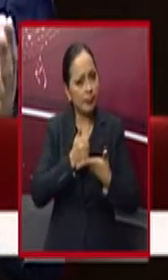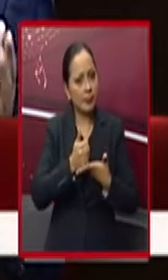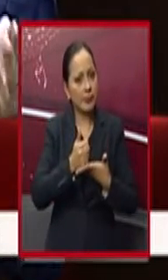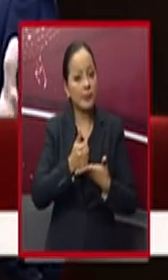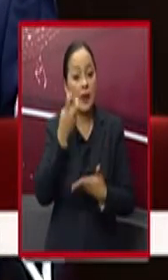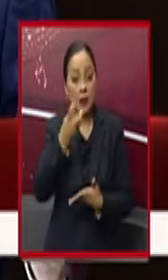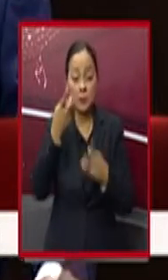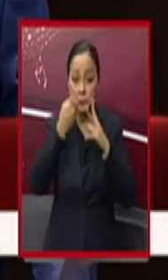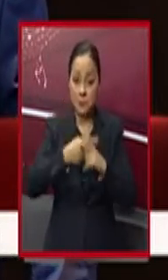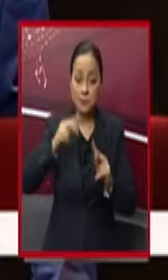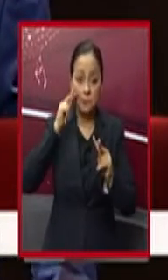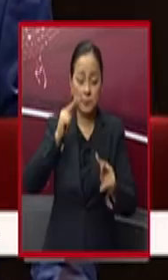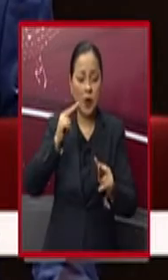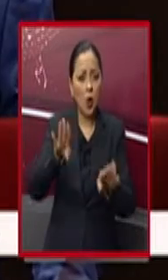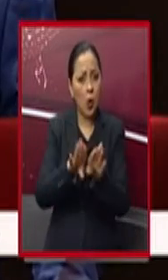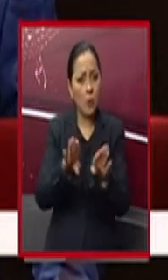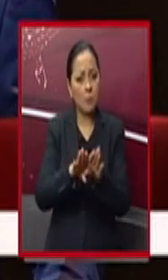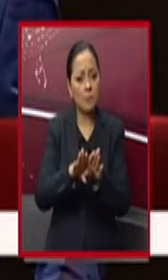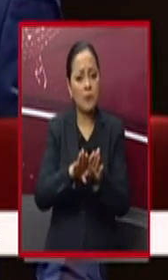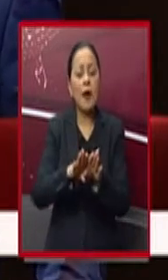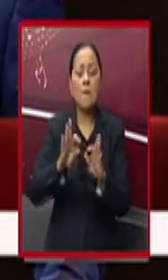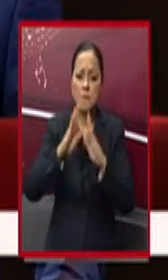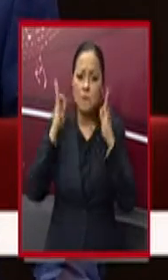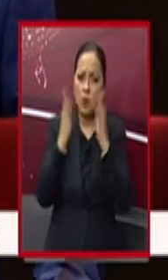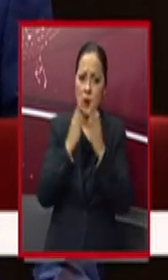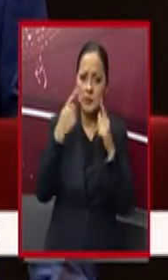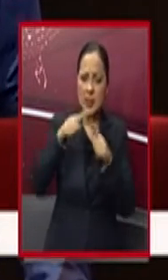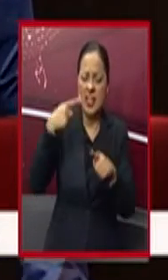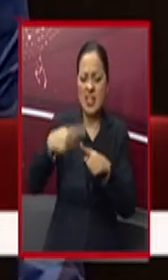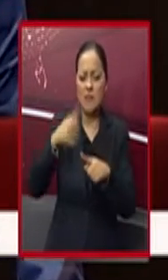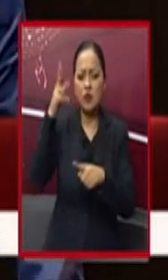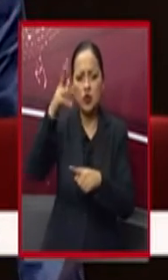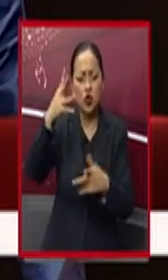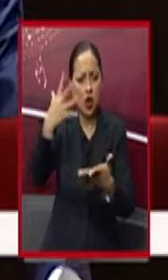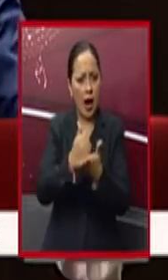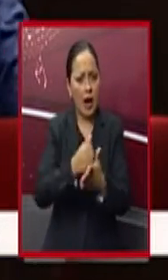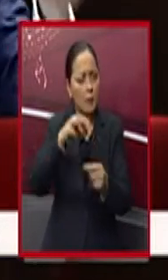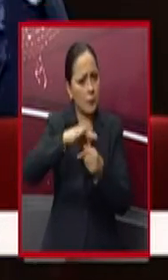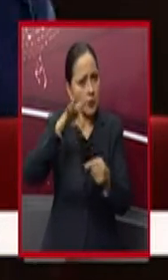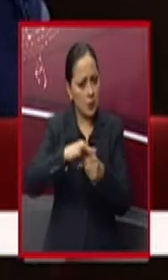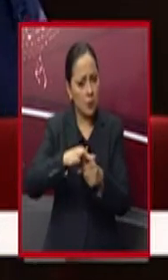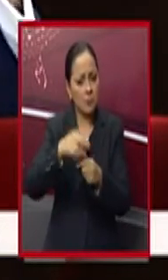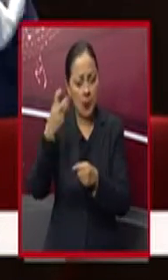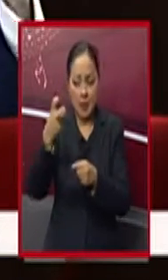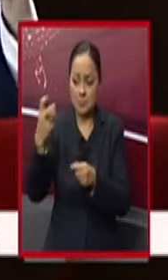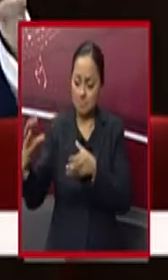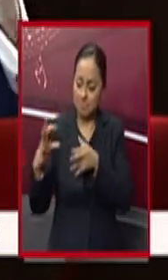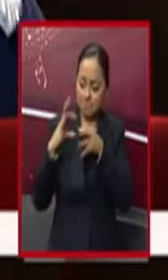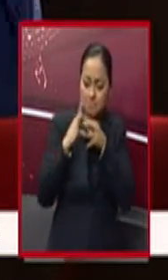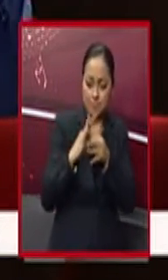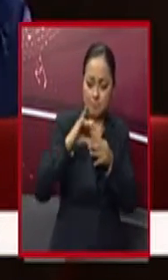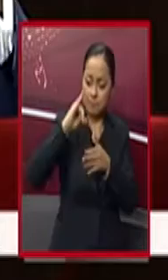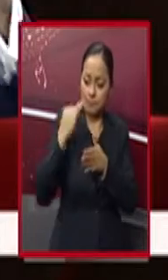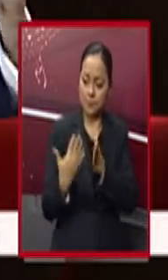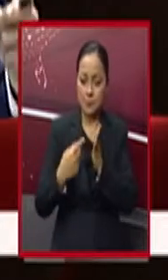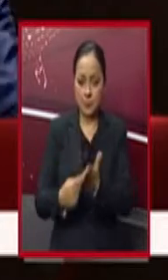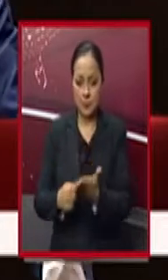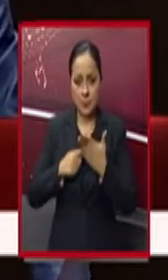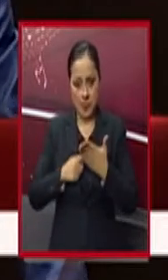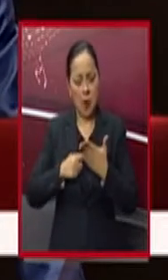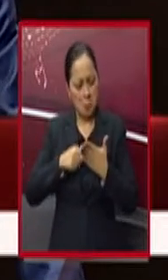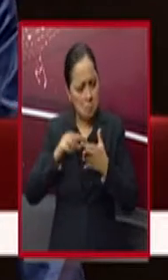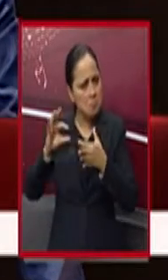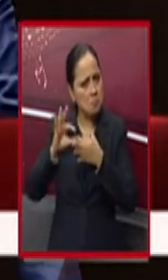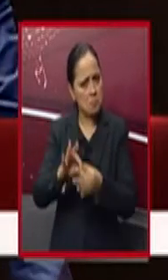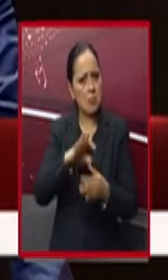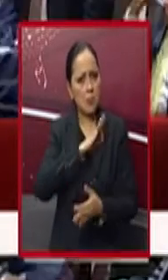que comencemos a ver cómo hacemos para que el que gane la elección se convierta en un ídolo y alguien por quien